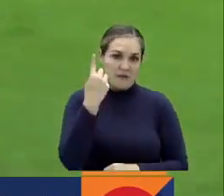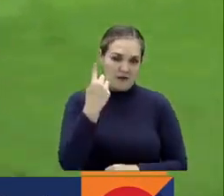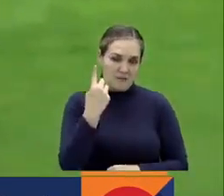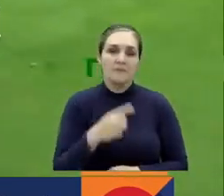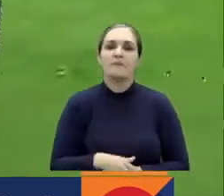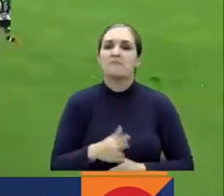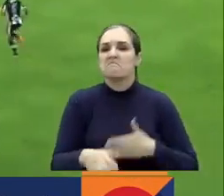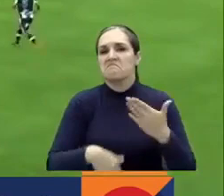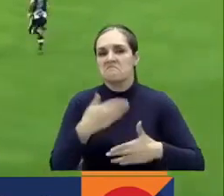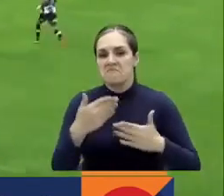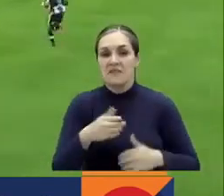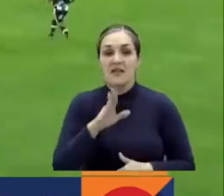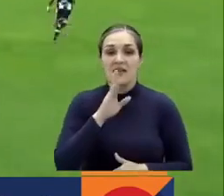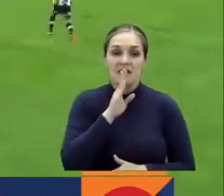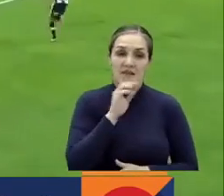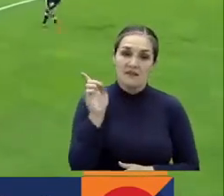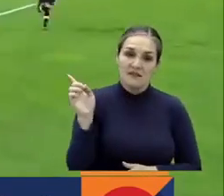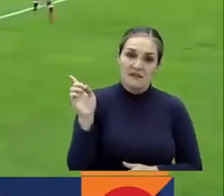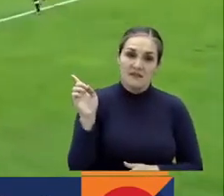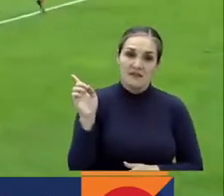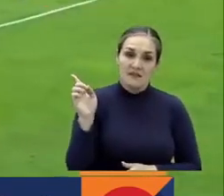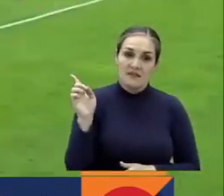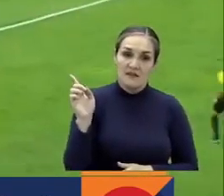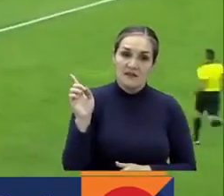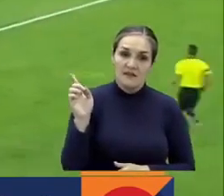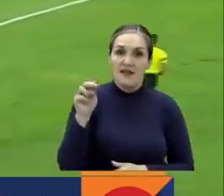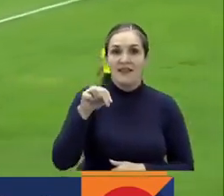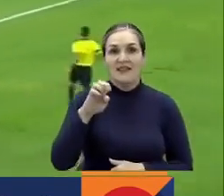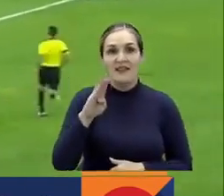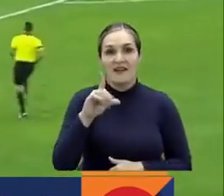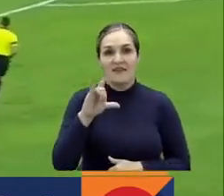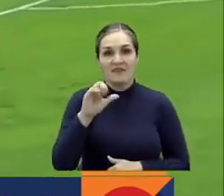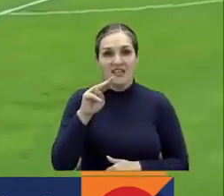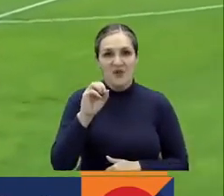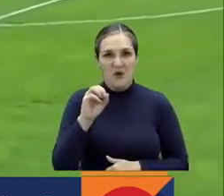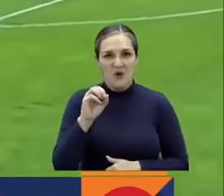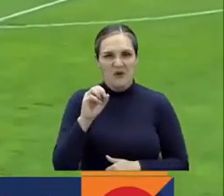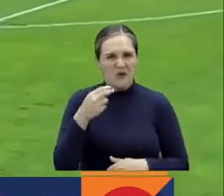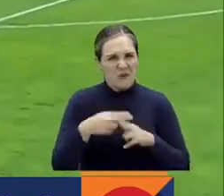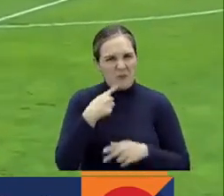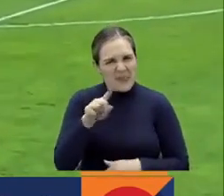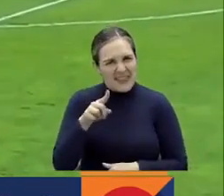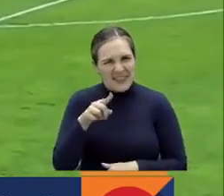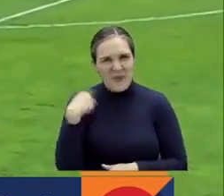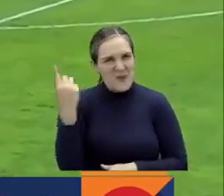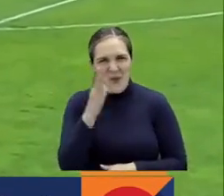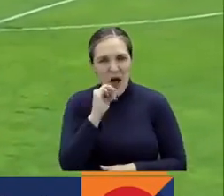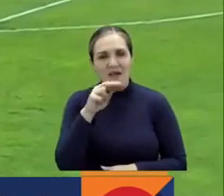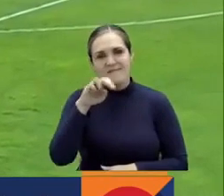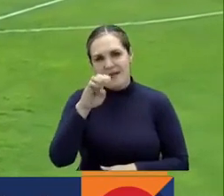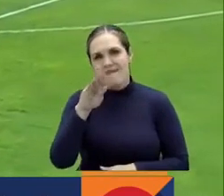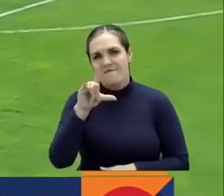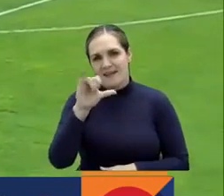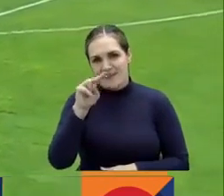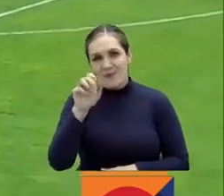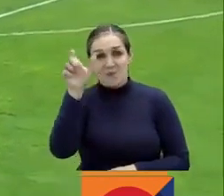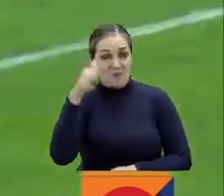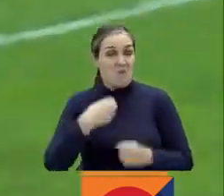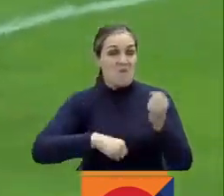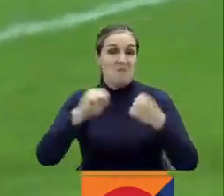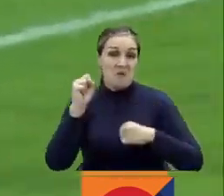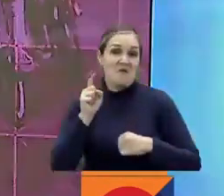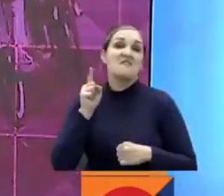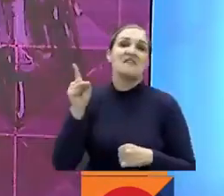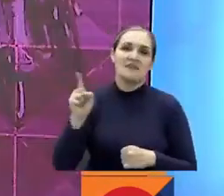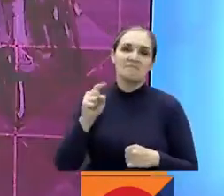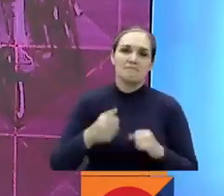Y después Nelino Tapia, el único Nelino del país, el hombre sin tocayo, para darle el 2-0 y buena victoria a Jaguares de Córdoba frente